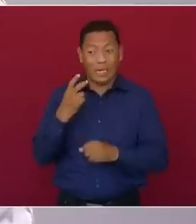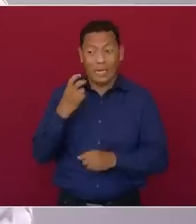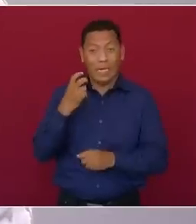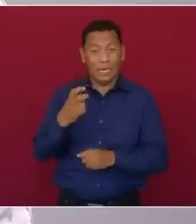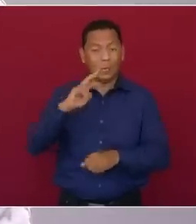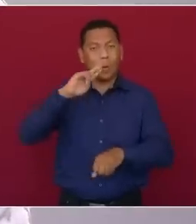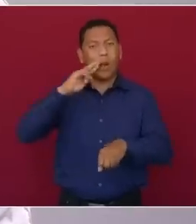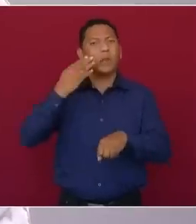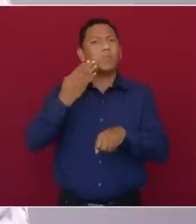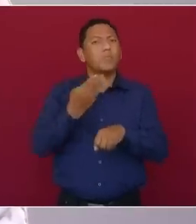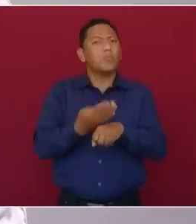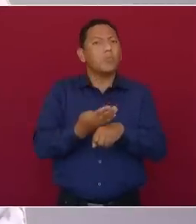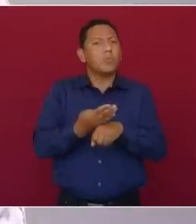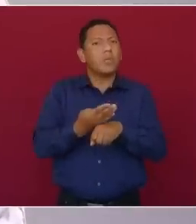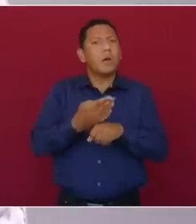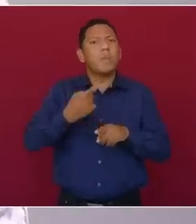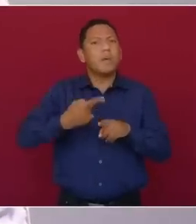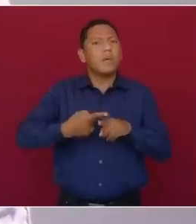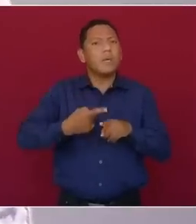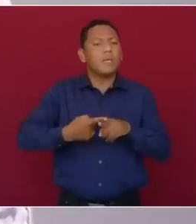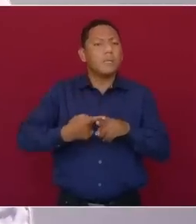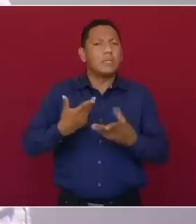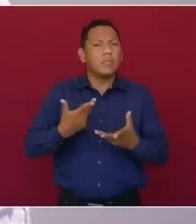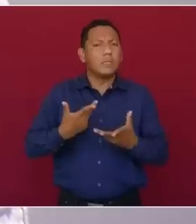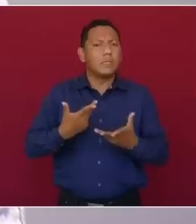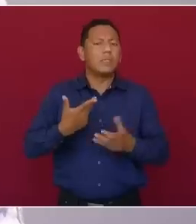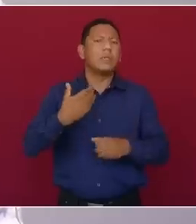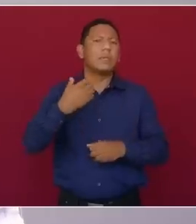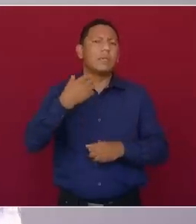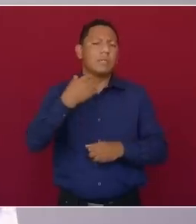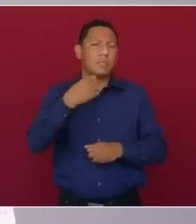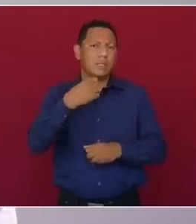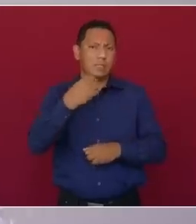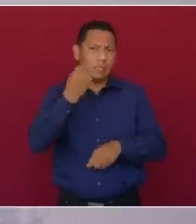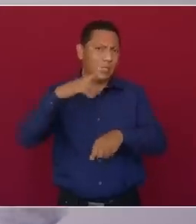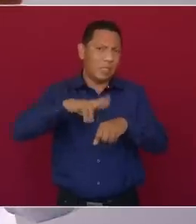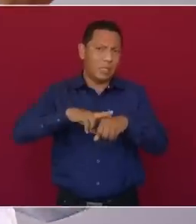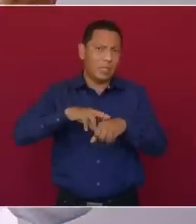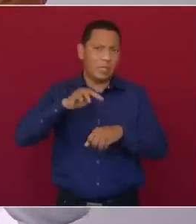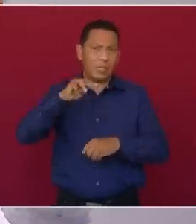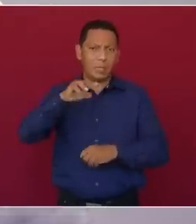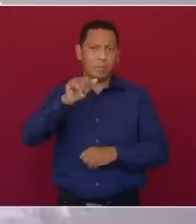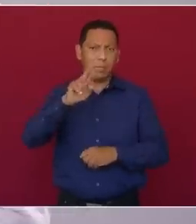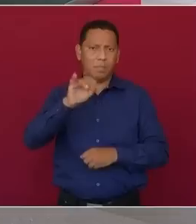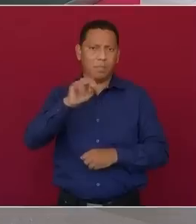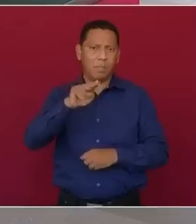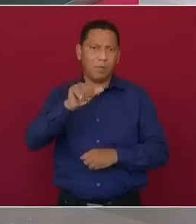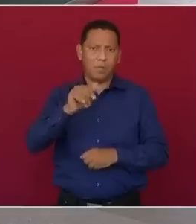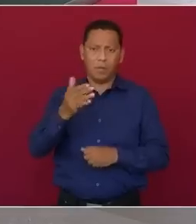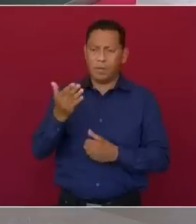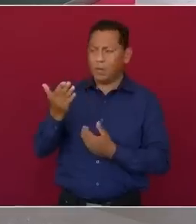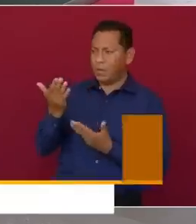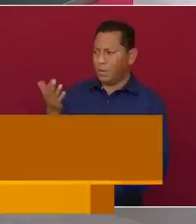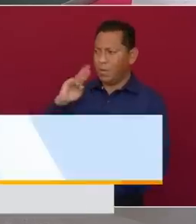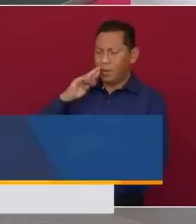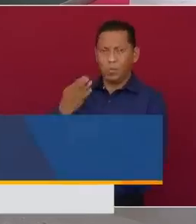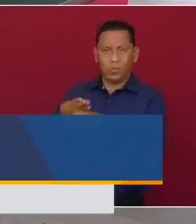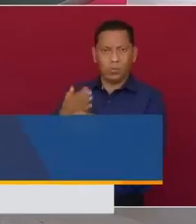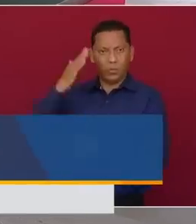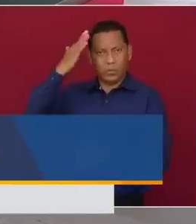a cargo de la Secretaría de Marina. Está aquí nuestro almirante. Él es